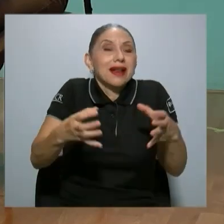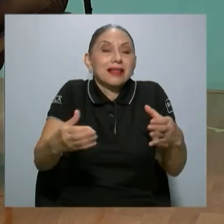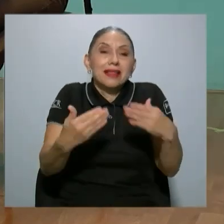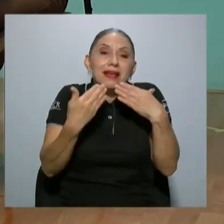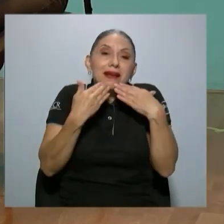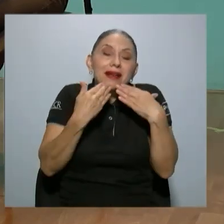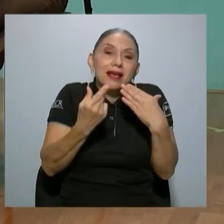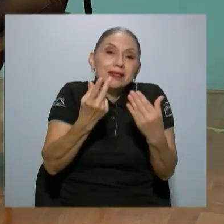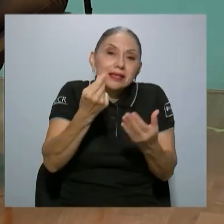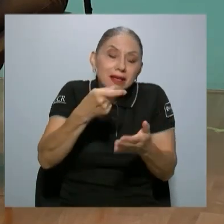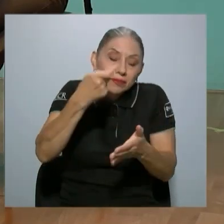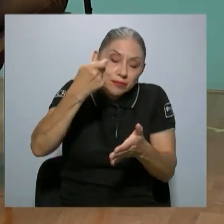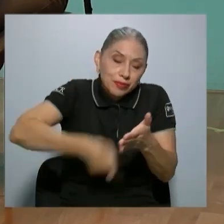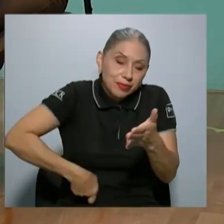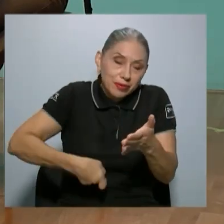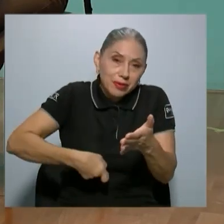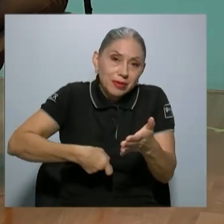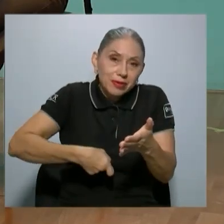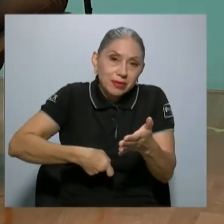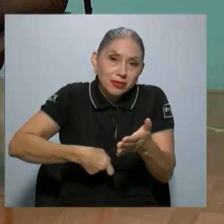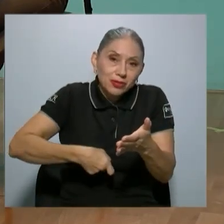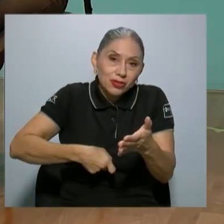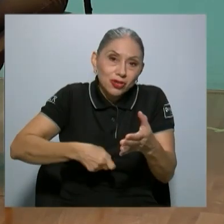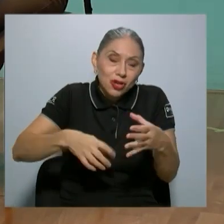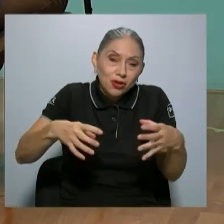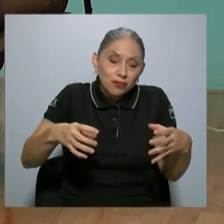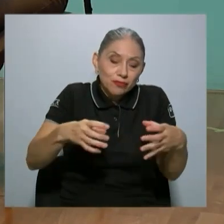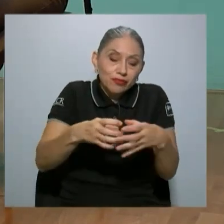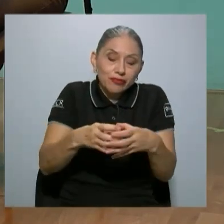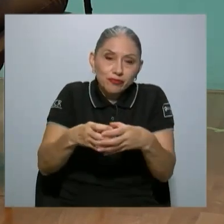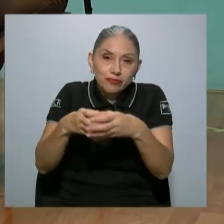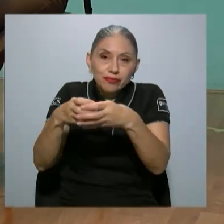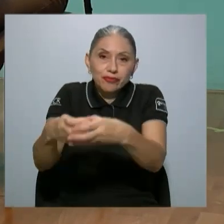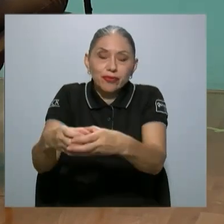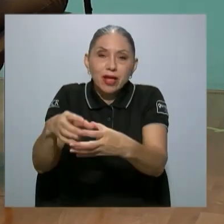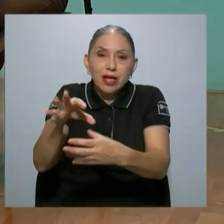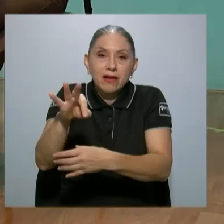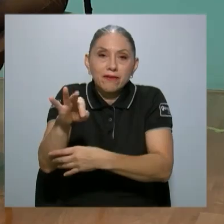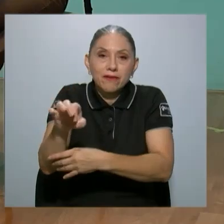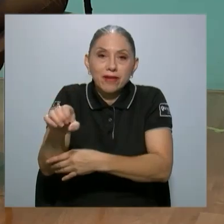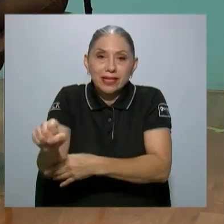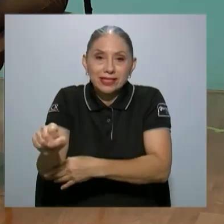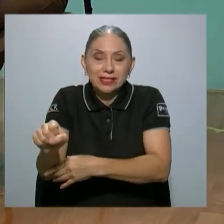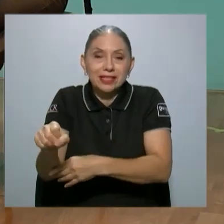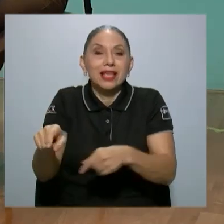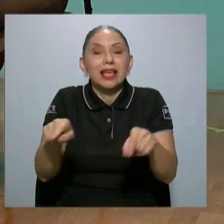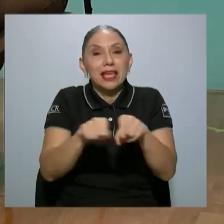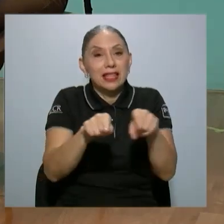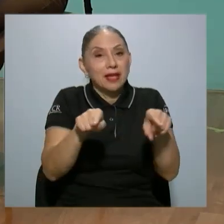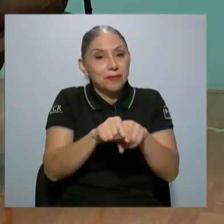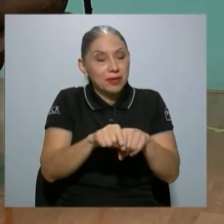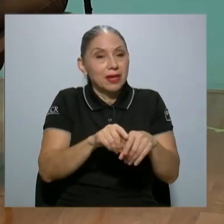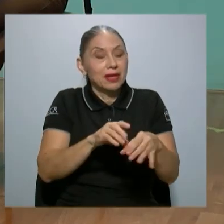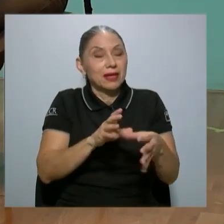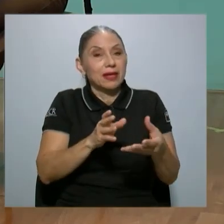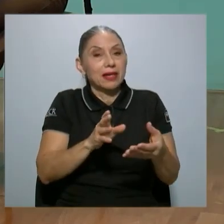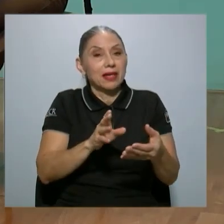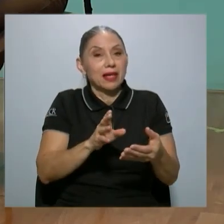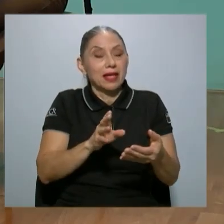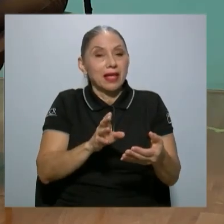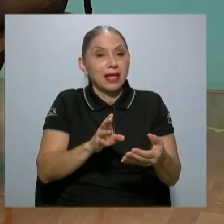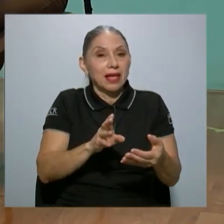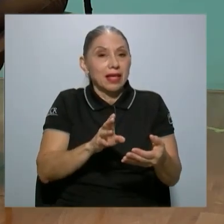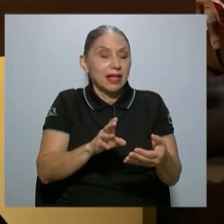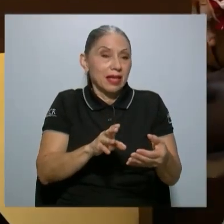al FES y el endeudamiento externo que llega al FES, y la asociación que tiene